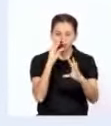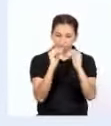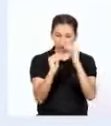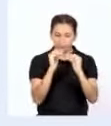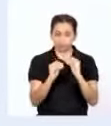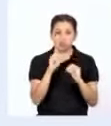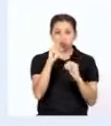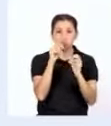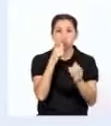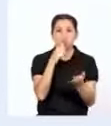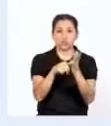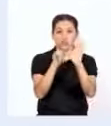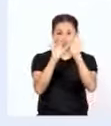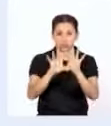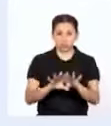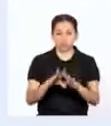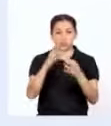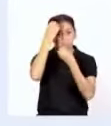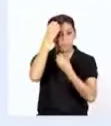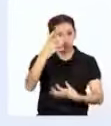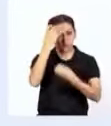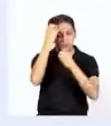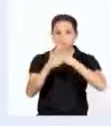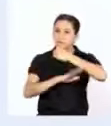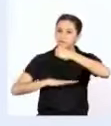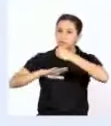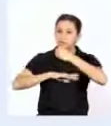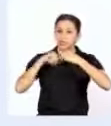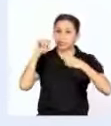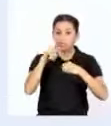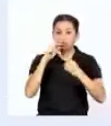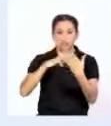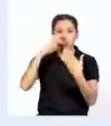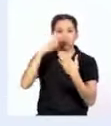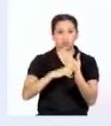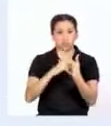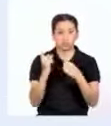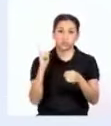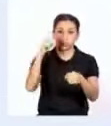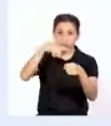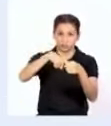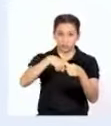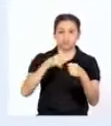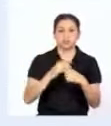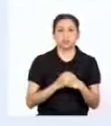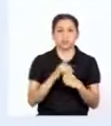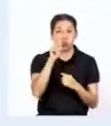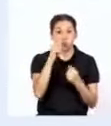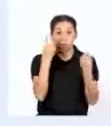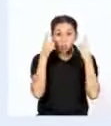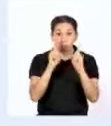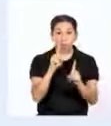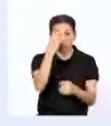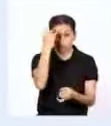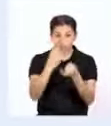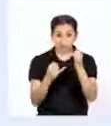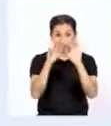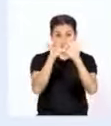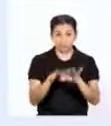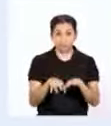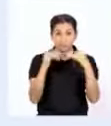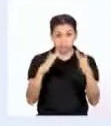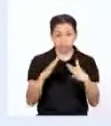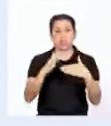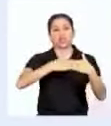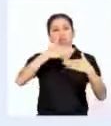finalmente elaboramos un documento con información básica del proyecto participativo. Una vez